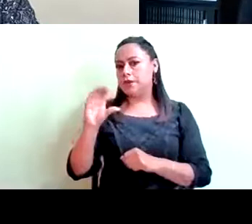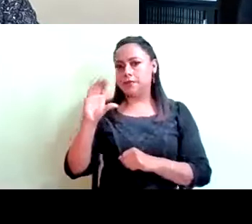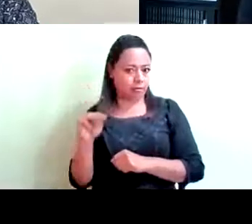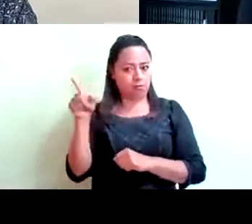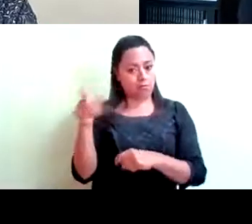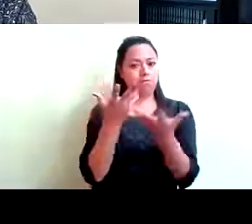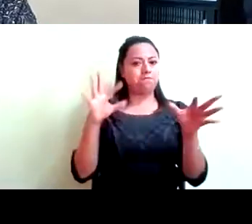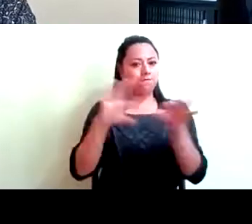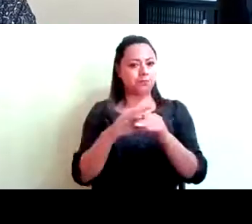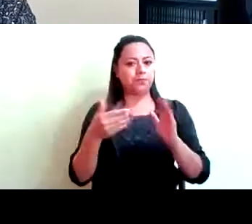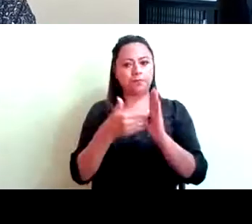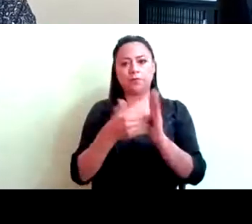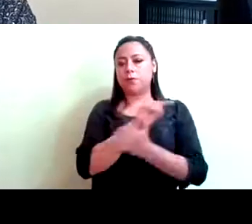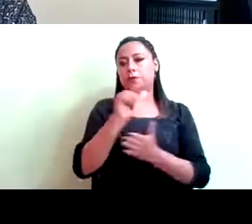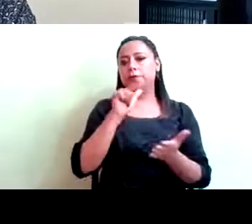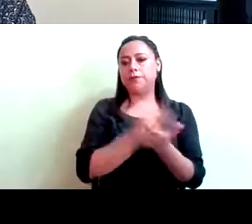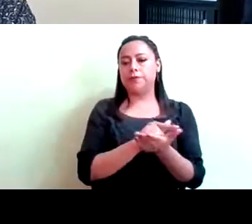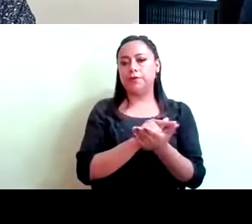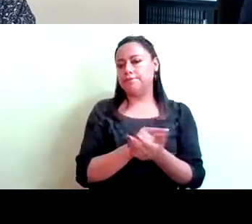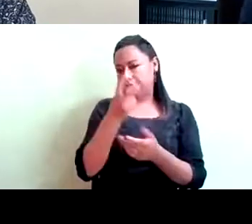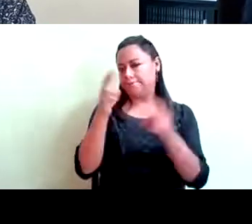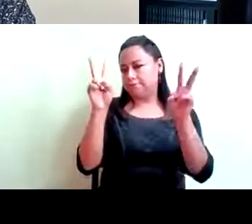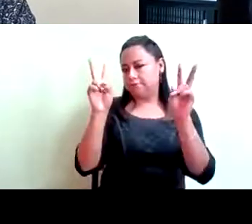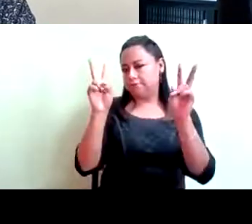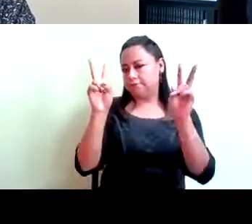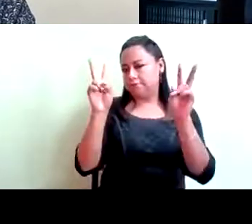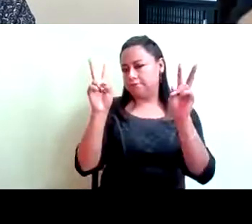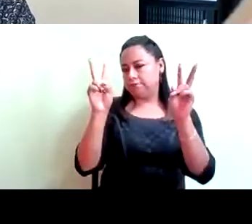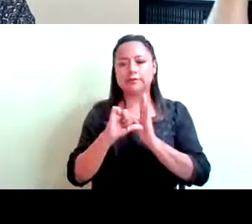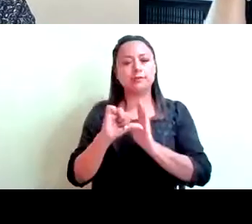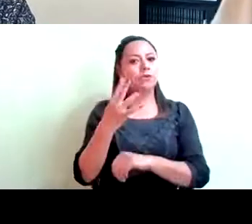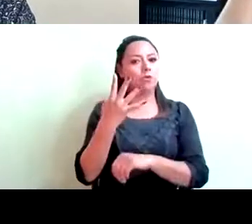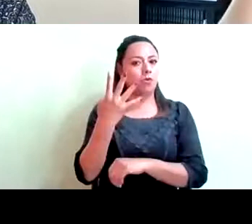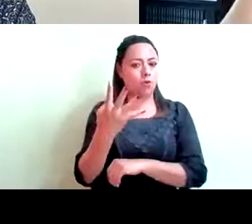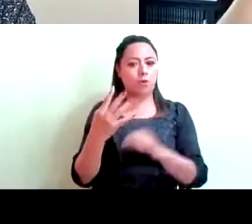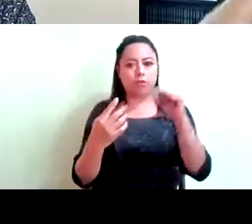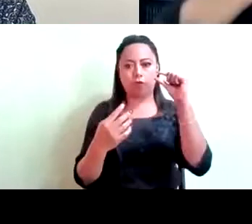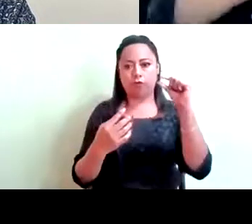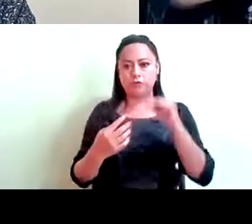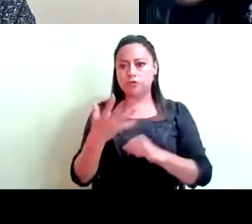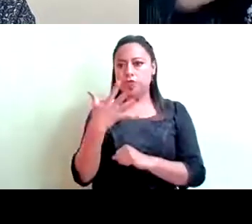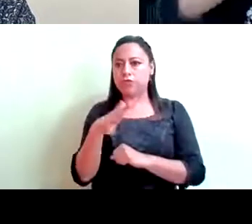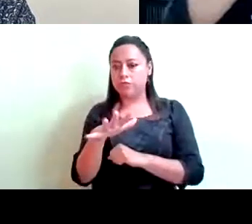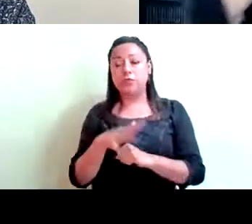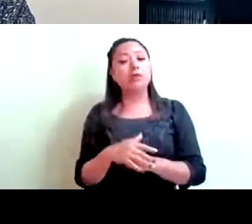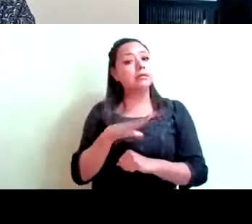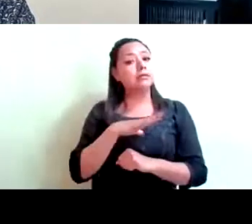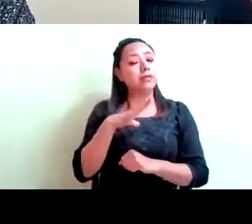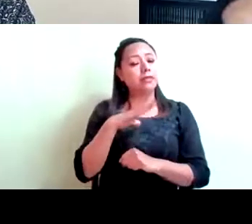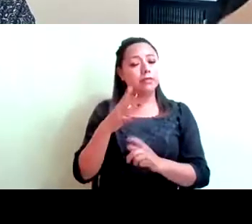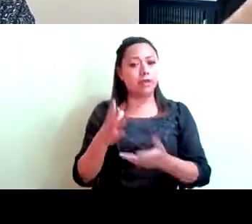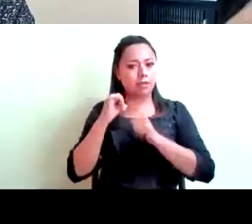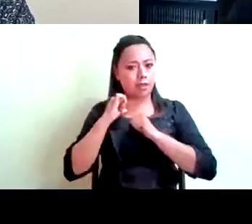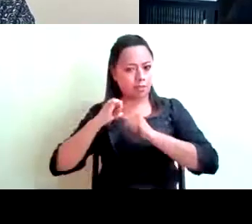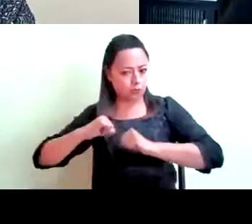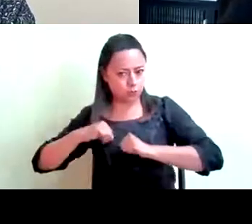la ley en la materia en el artículo 4, fracción décima, cuenta con la atribución de determinar